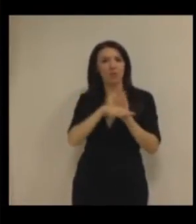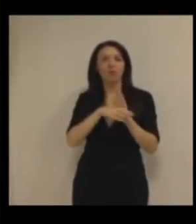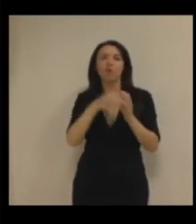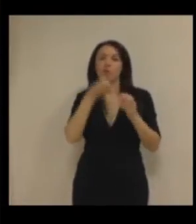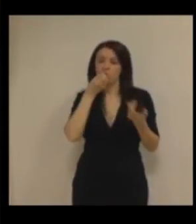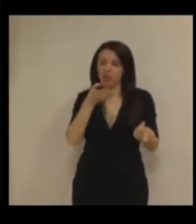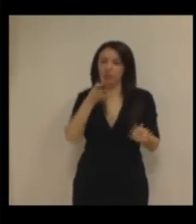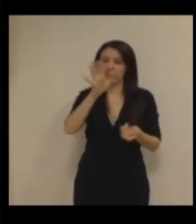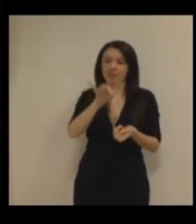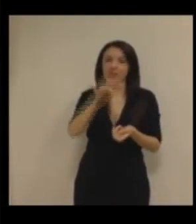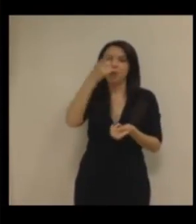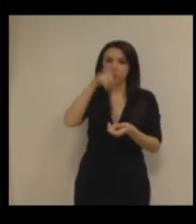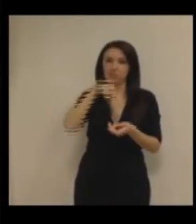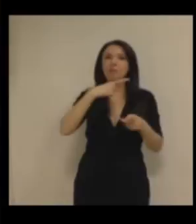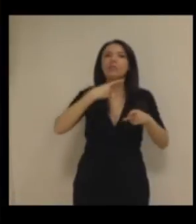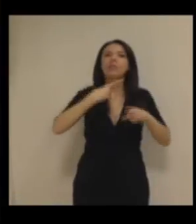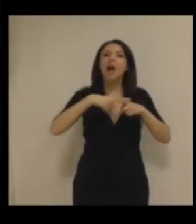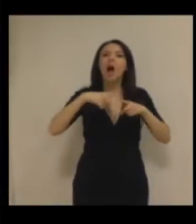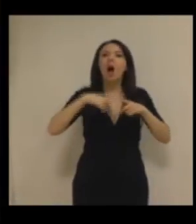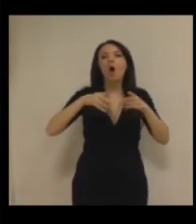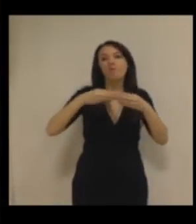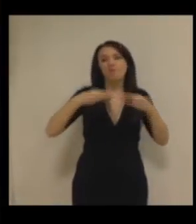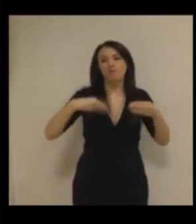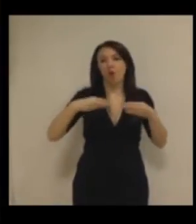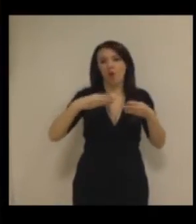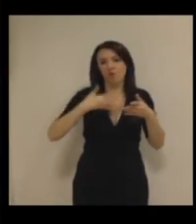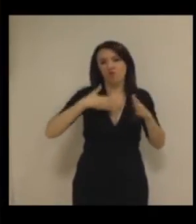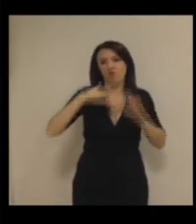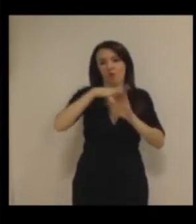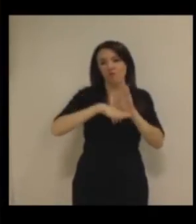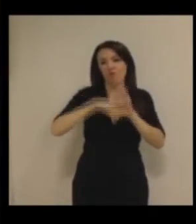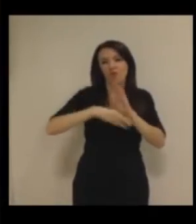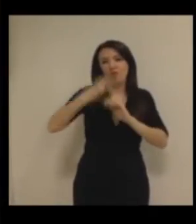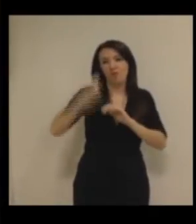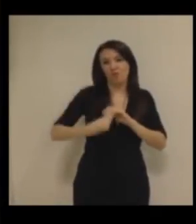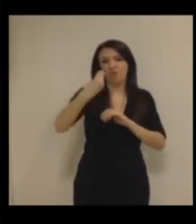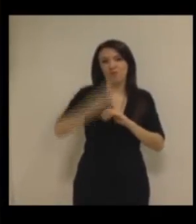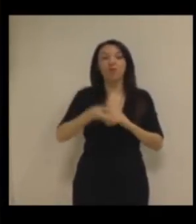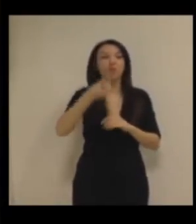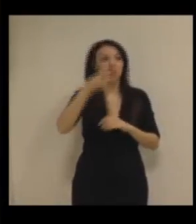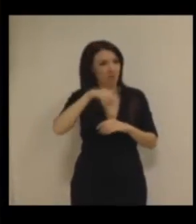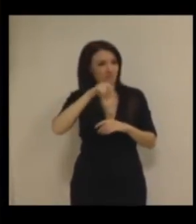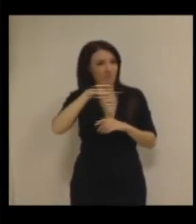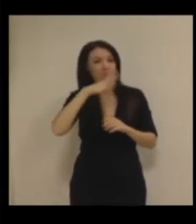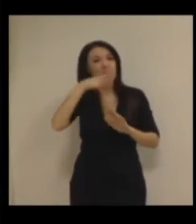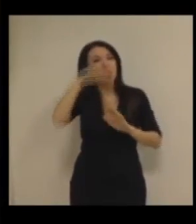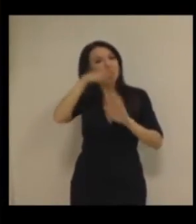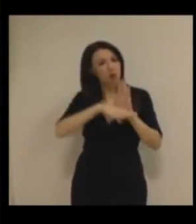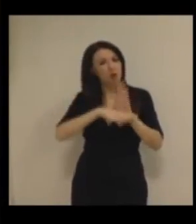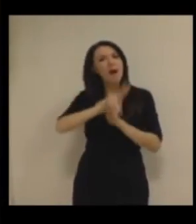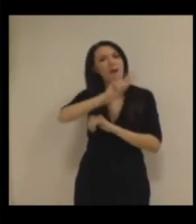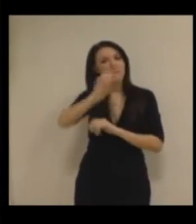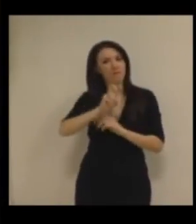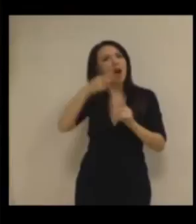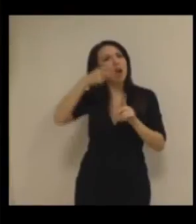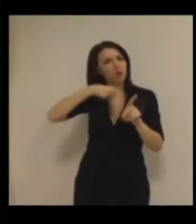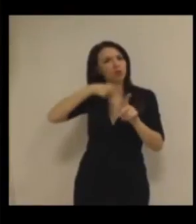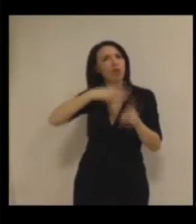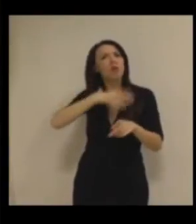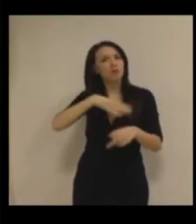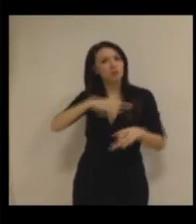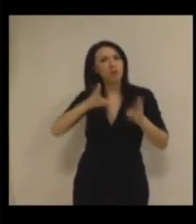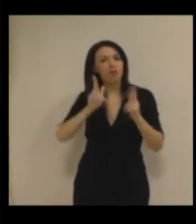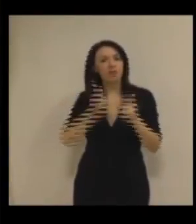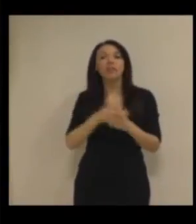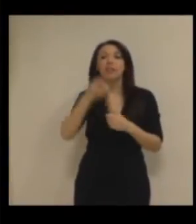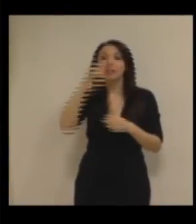Bueno, pero también porque tenemos un buen producto. Sí. También. Porque es un producto que tiene utilidad, ciertamente. También, tiene pero utilidad. La capacidad